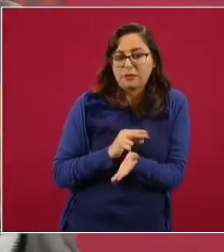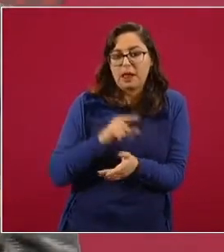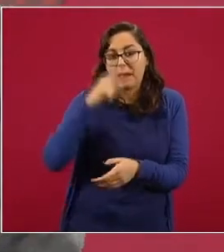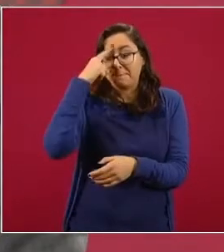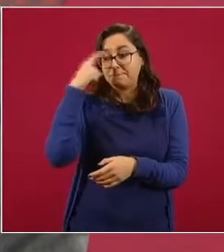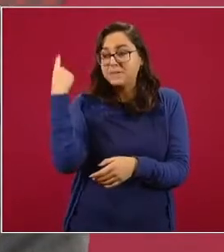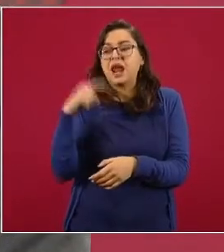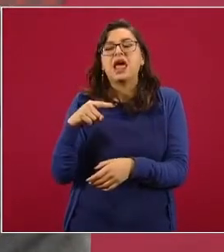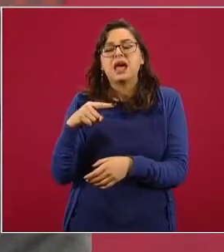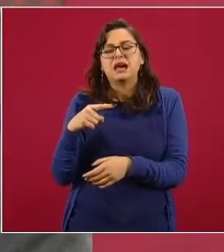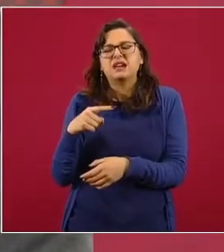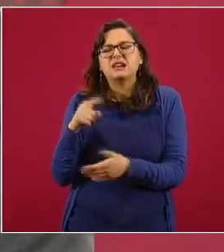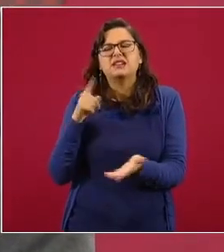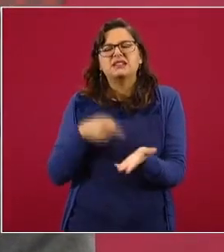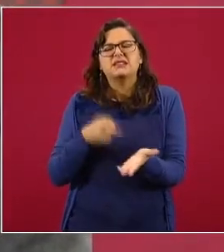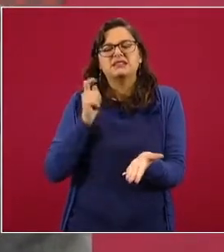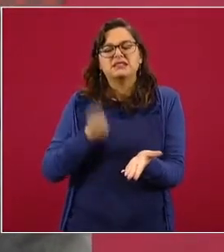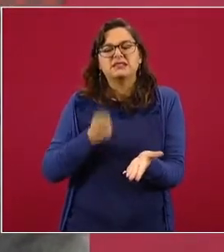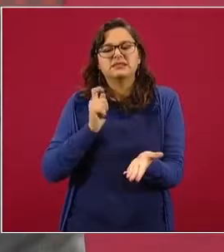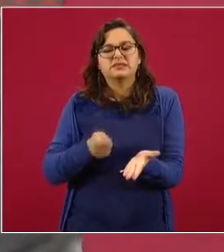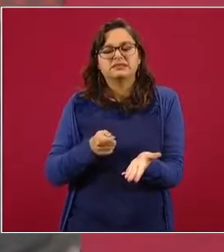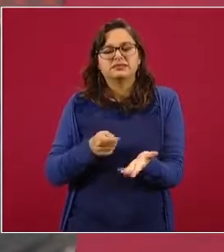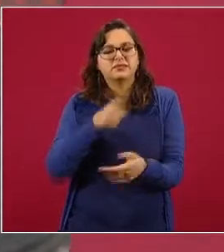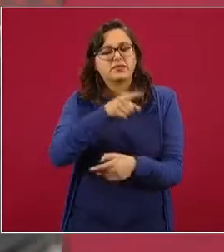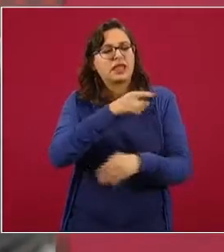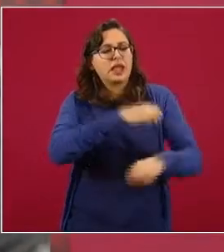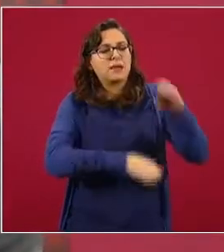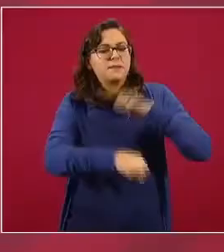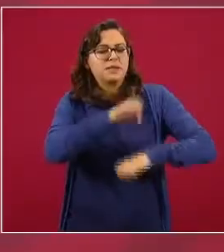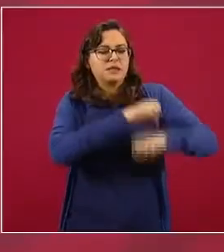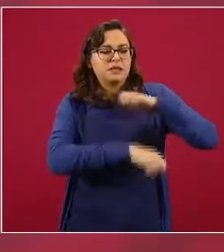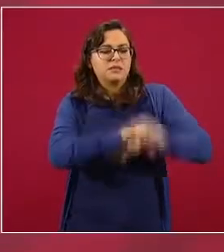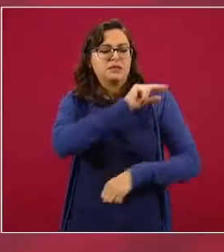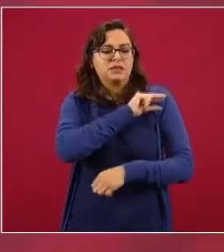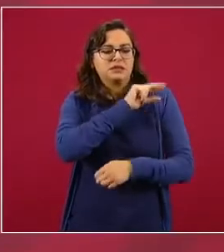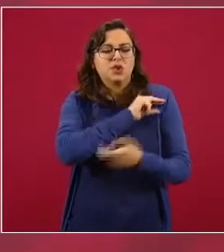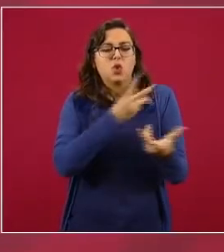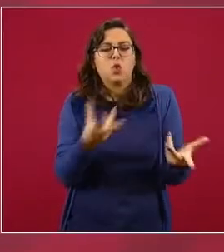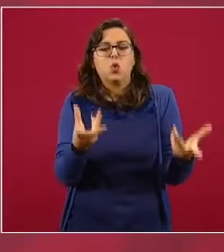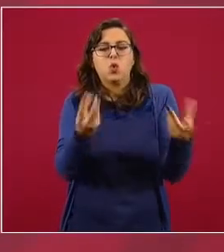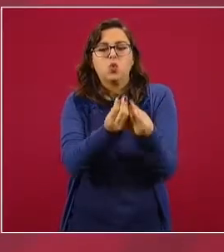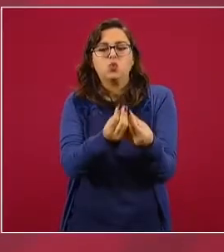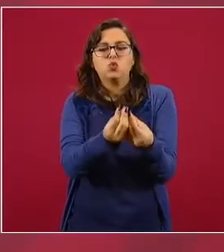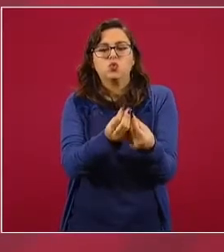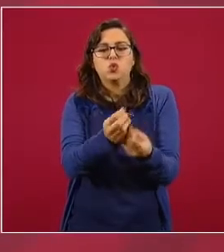a personas, una empresa vinculada a García Luna,